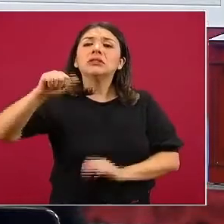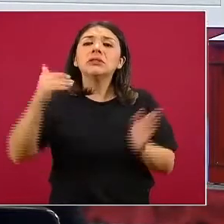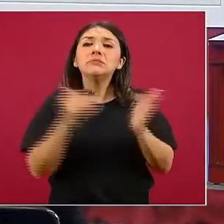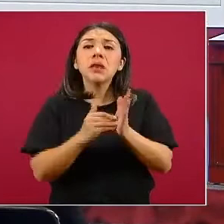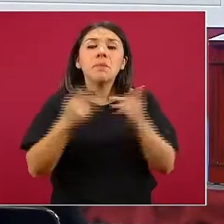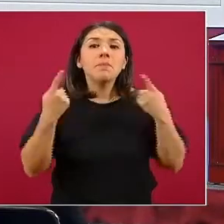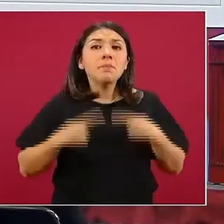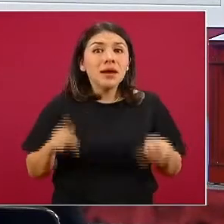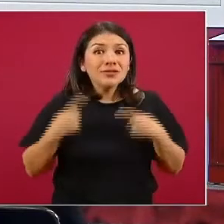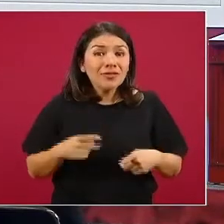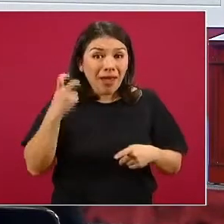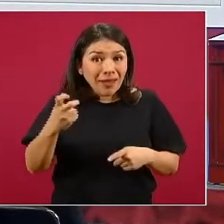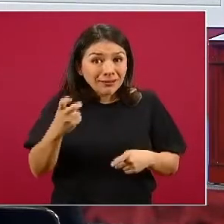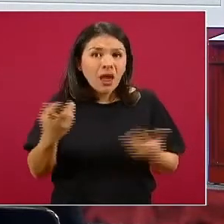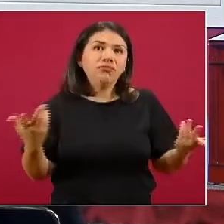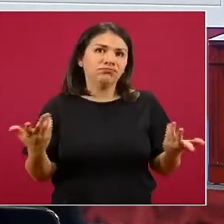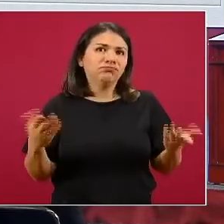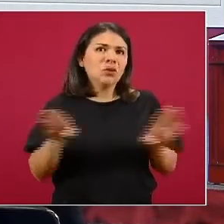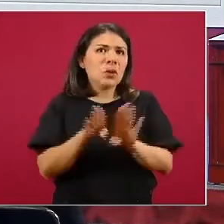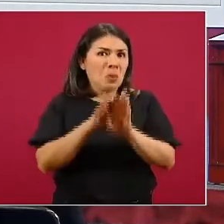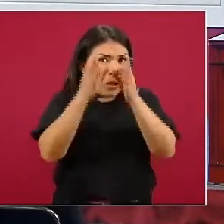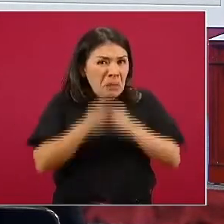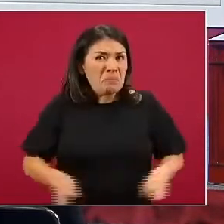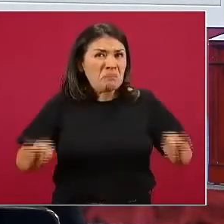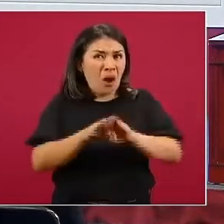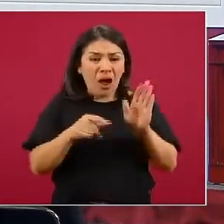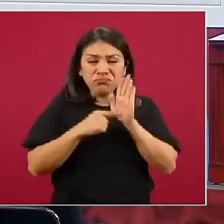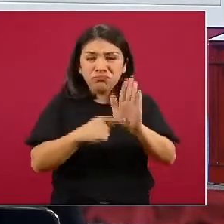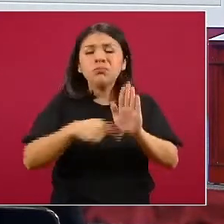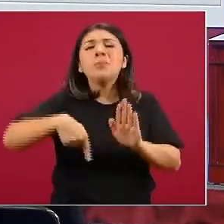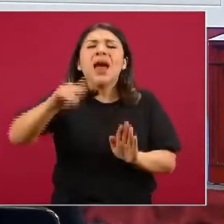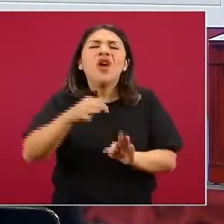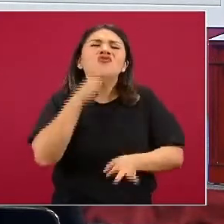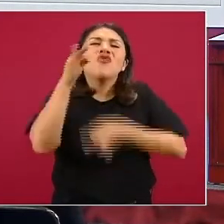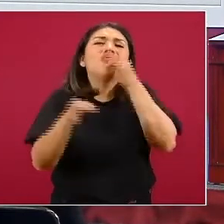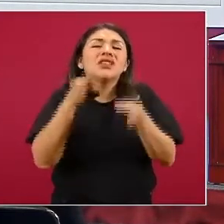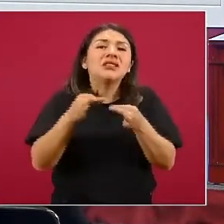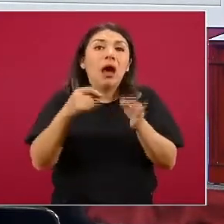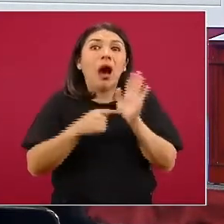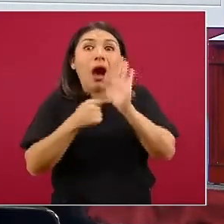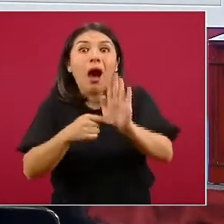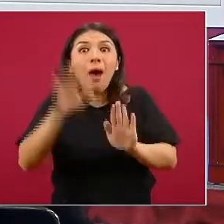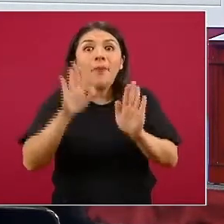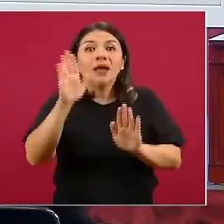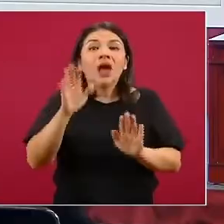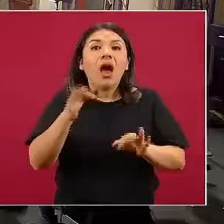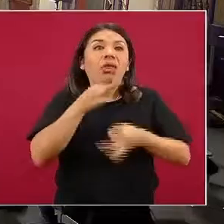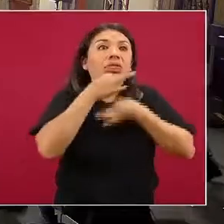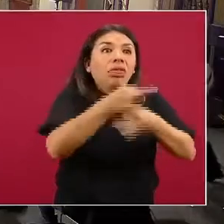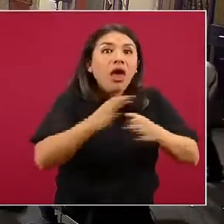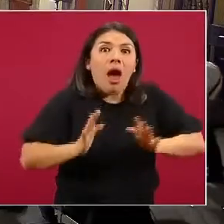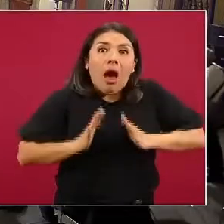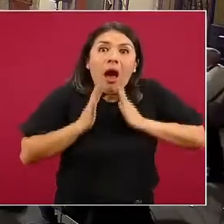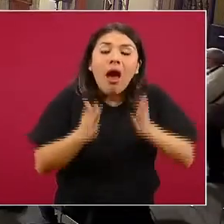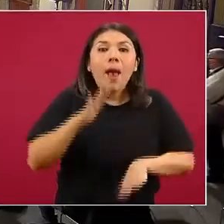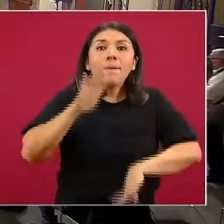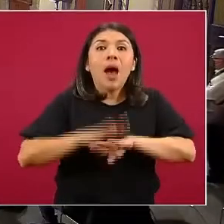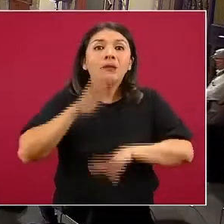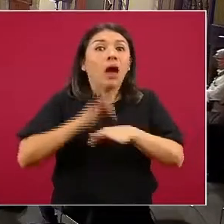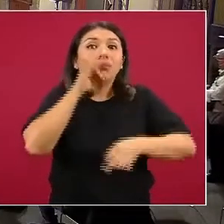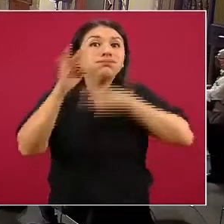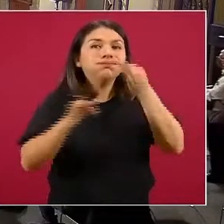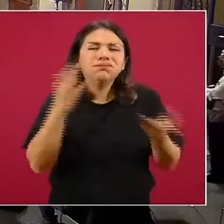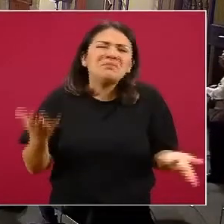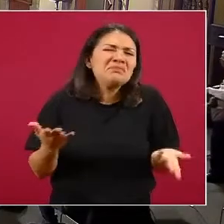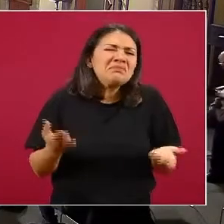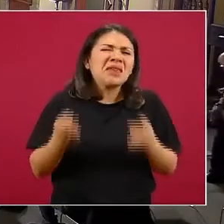1.166.000. Por lo tanto, es un poco intrascendente, pero en términos de noticias pareciera atractivo cada vez que hay un número redondo anunciarlo.